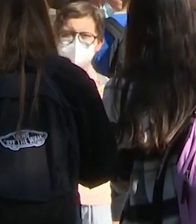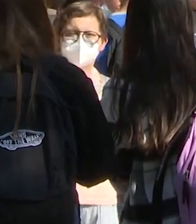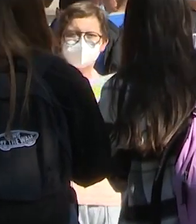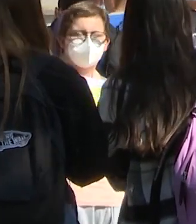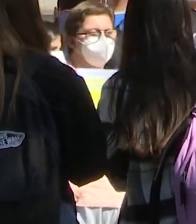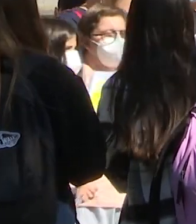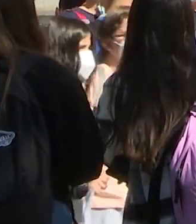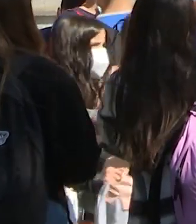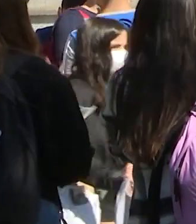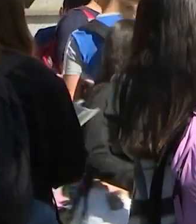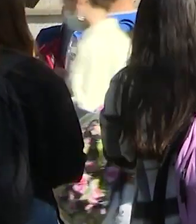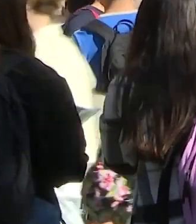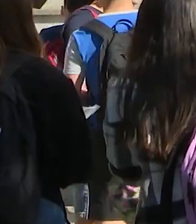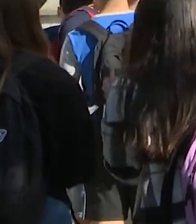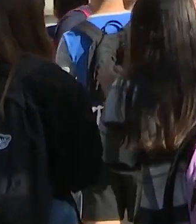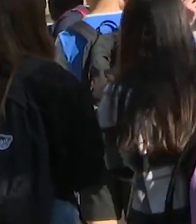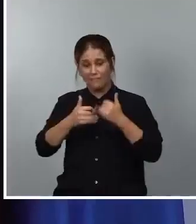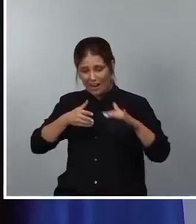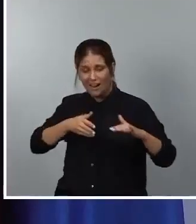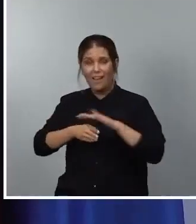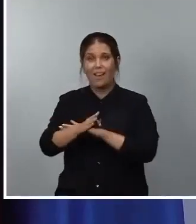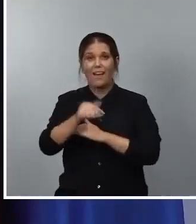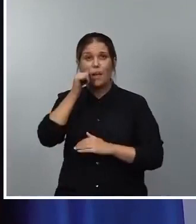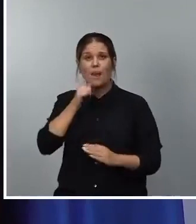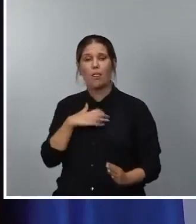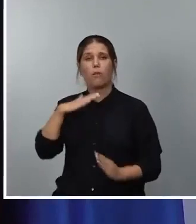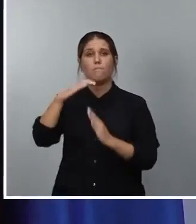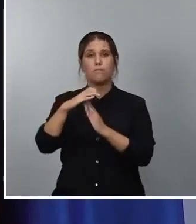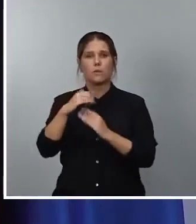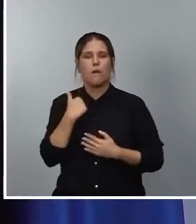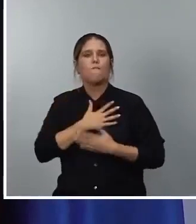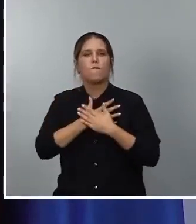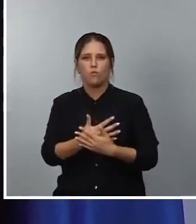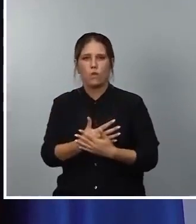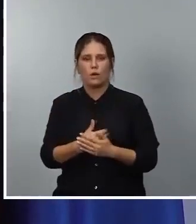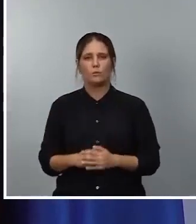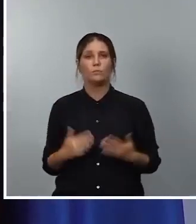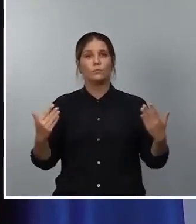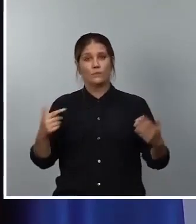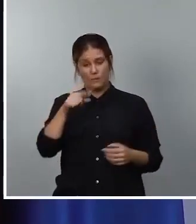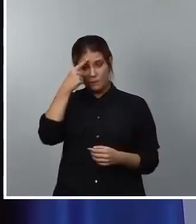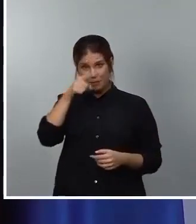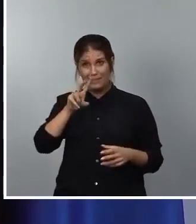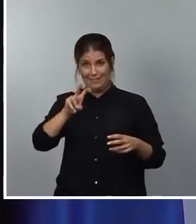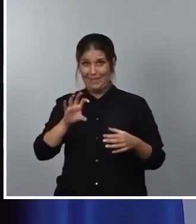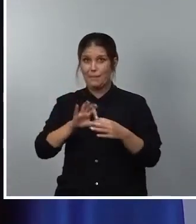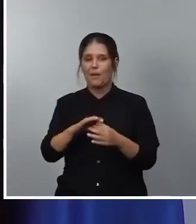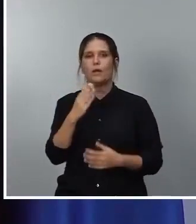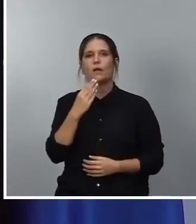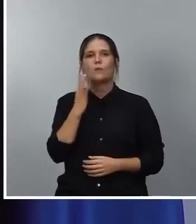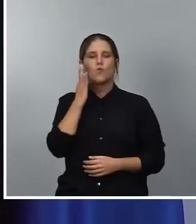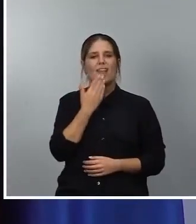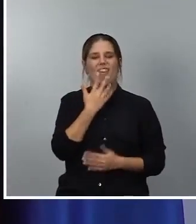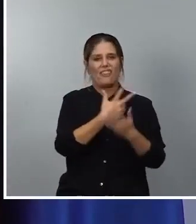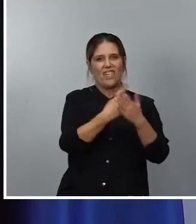la píldora del día después o se establecen las bajas por menstruación dolorosa tanto las mujeres de 16 y 17 años como las